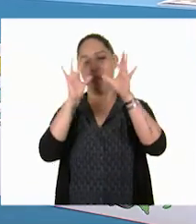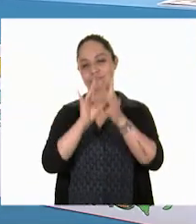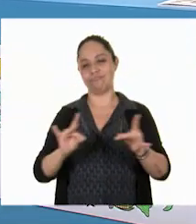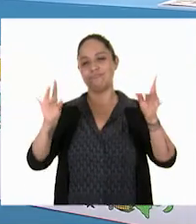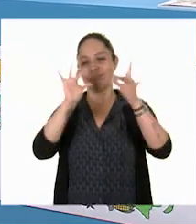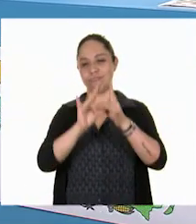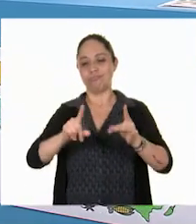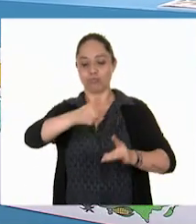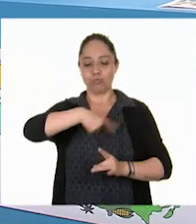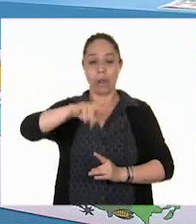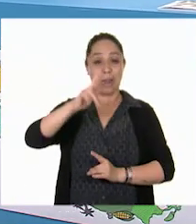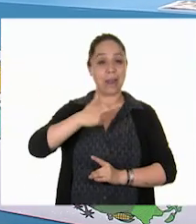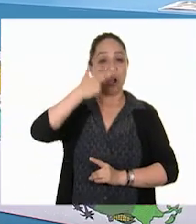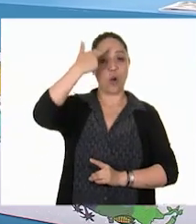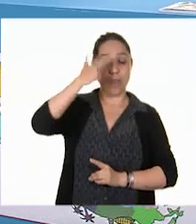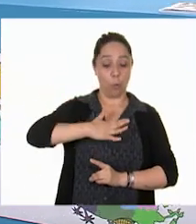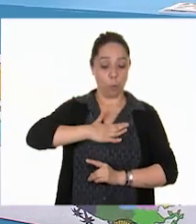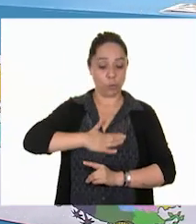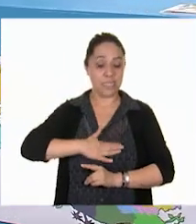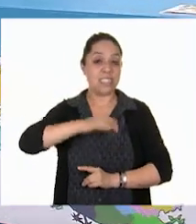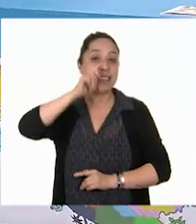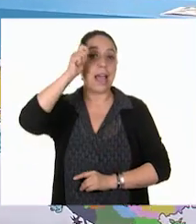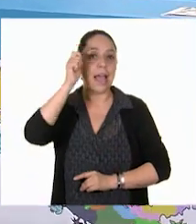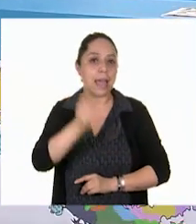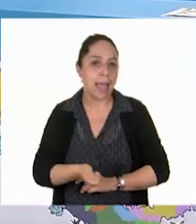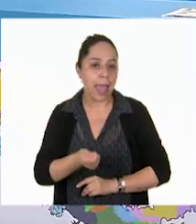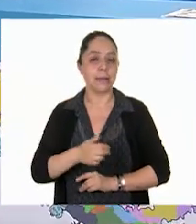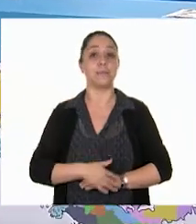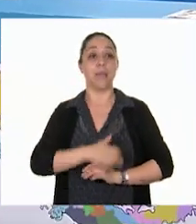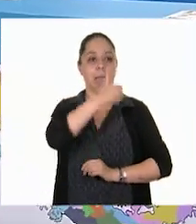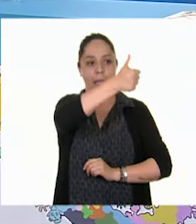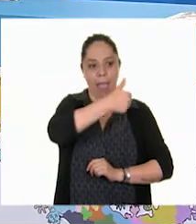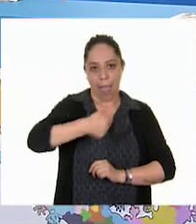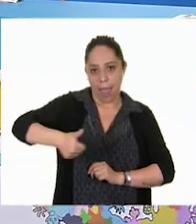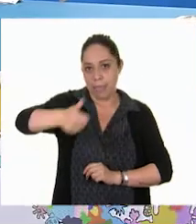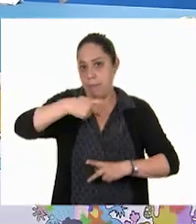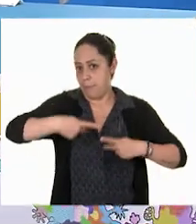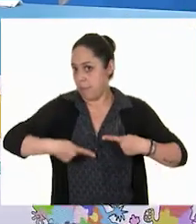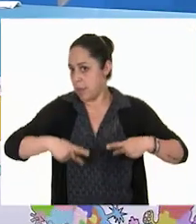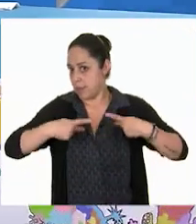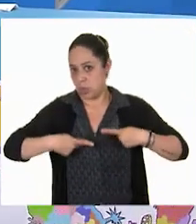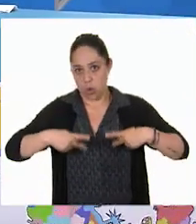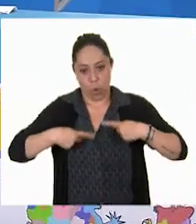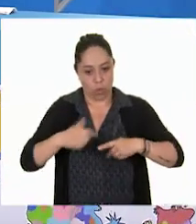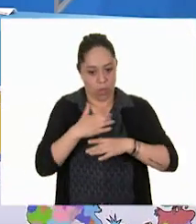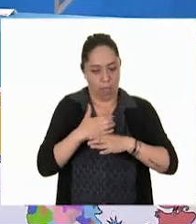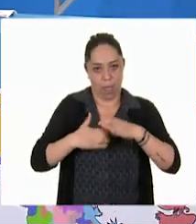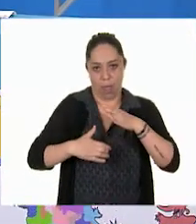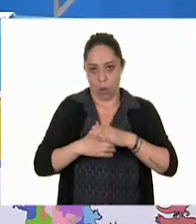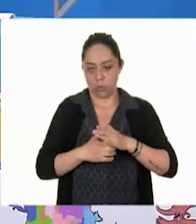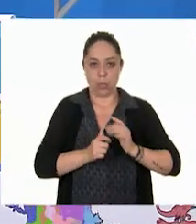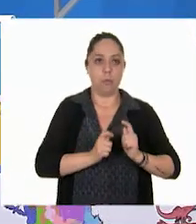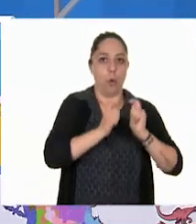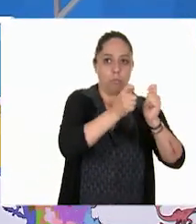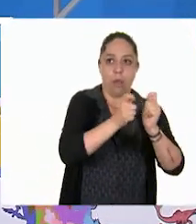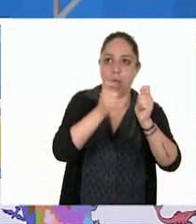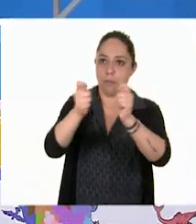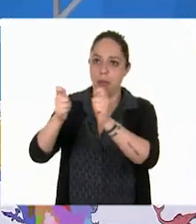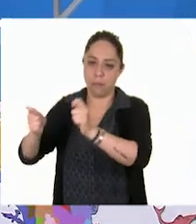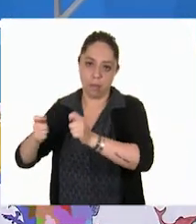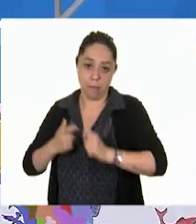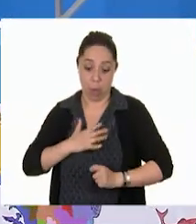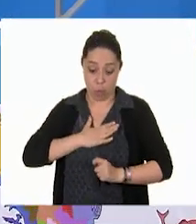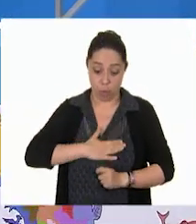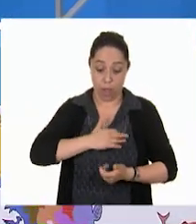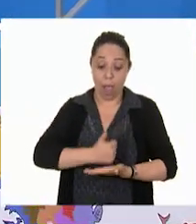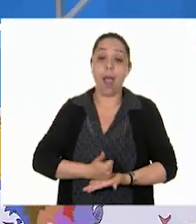la justicia consiste en darle a cada quien lo que le corresponde. La justicia nos ayuda